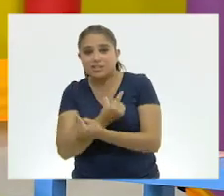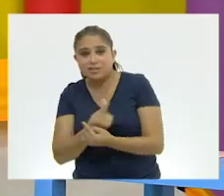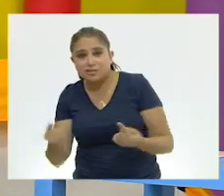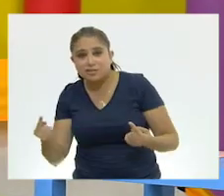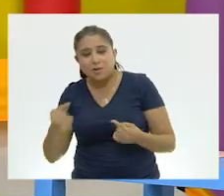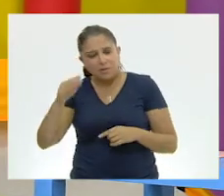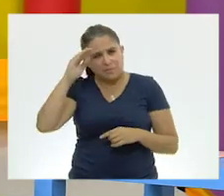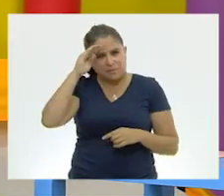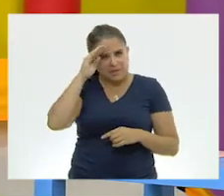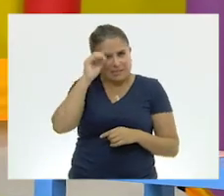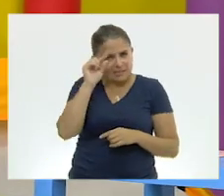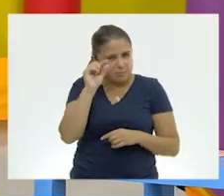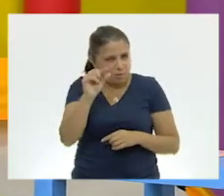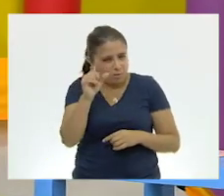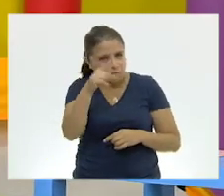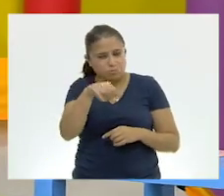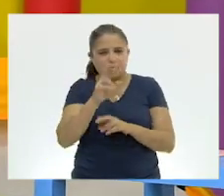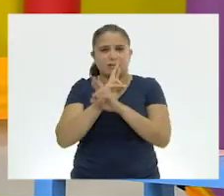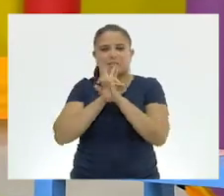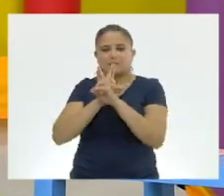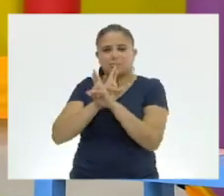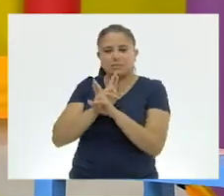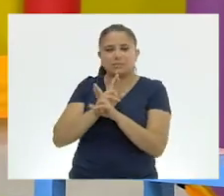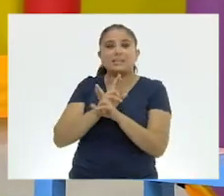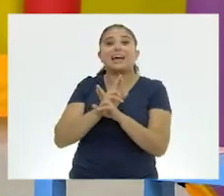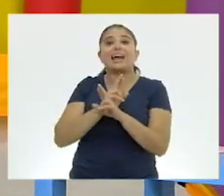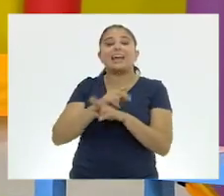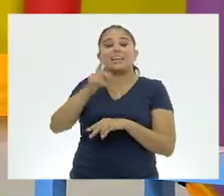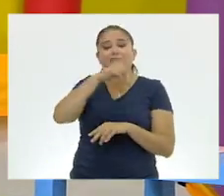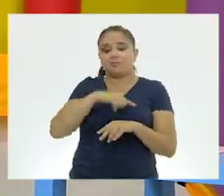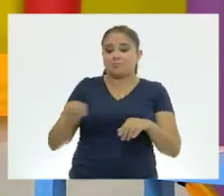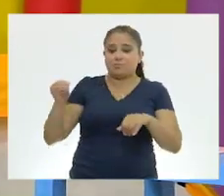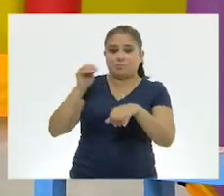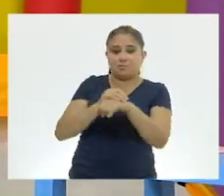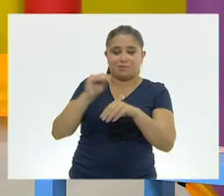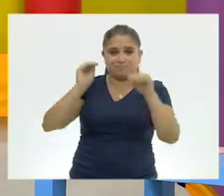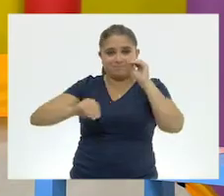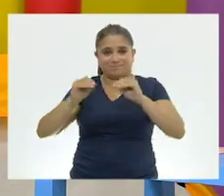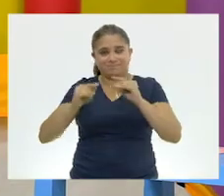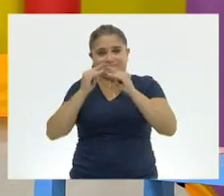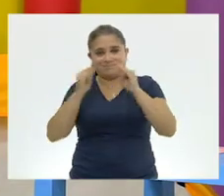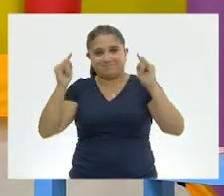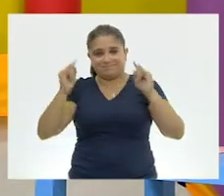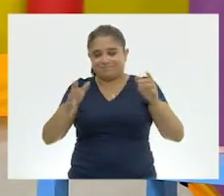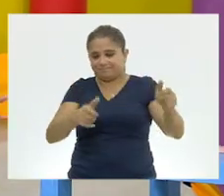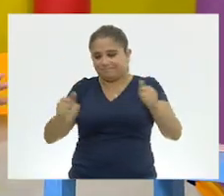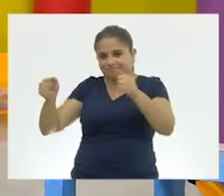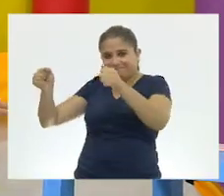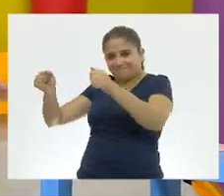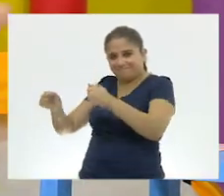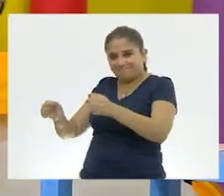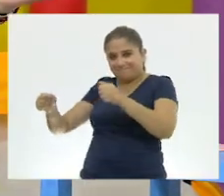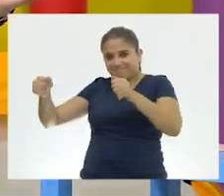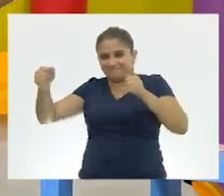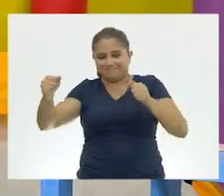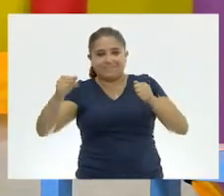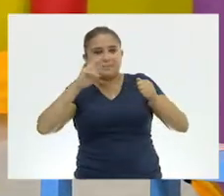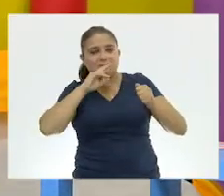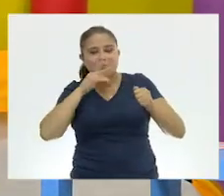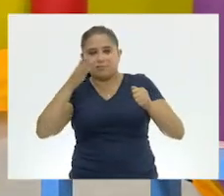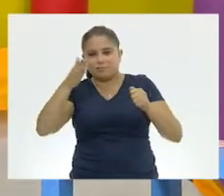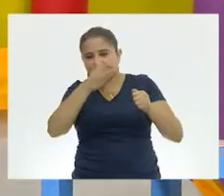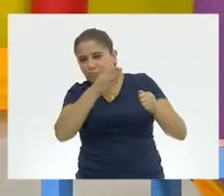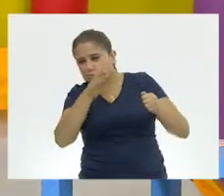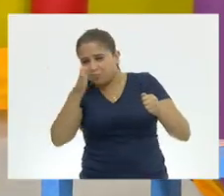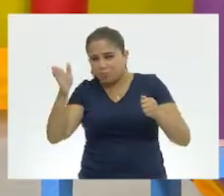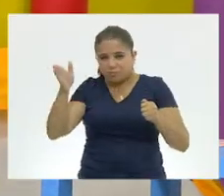los niños piensan un poquito su respuesta? Y nosotros colocamos nuestra casa de campaña aquí, la acomodamos un poquito mejor orientada, como nos